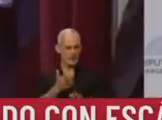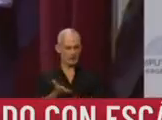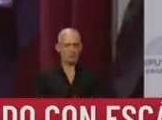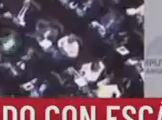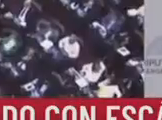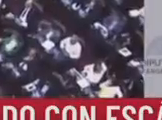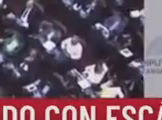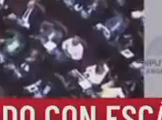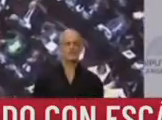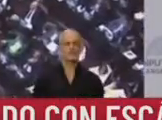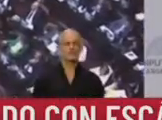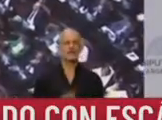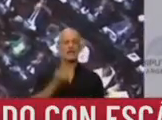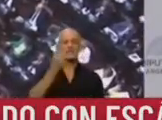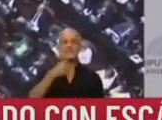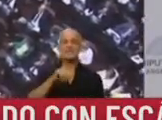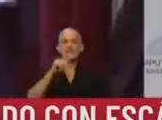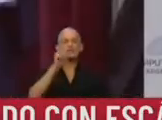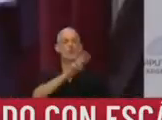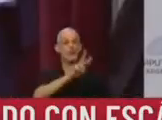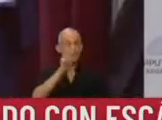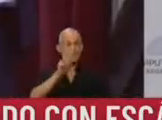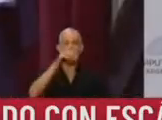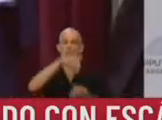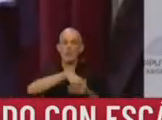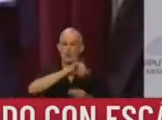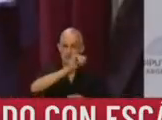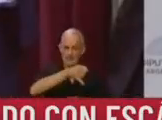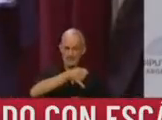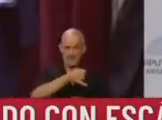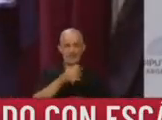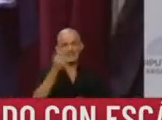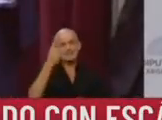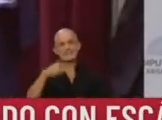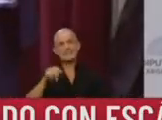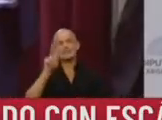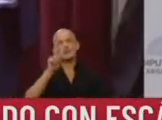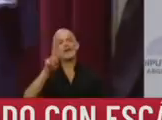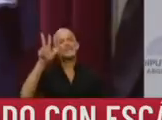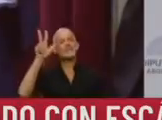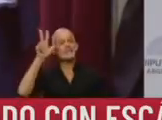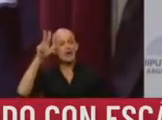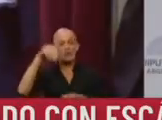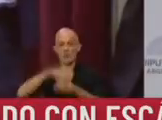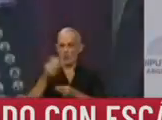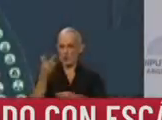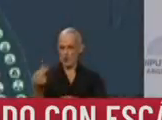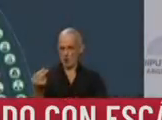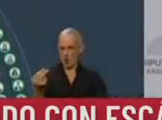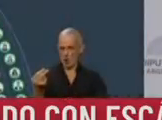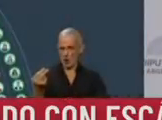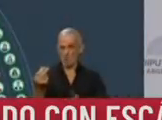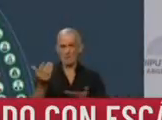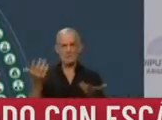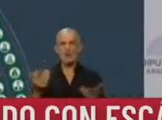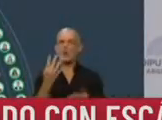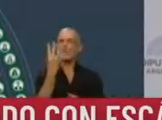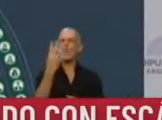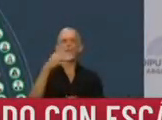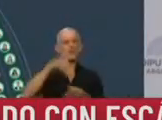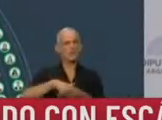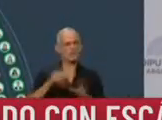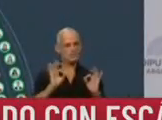y reconocer es agraviarlo a los dibujantes. Porque la verdad que ni la cifra macroeconómica, vino el ministro y